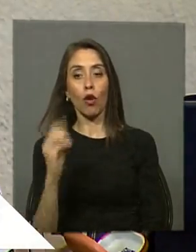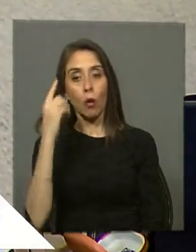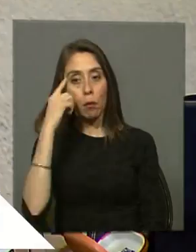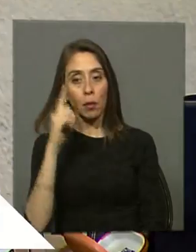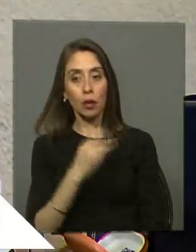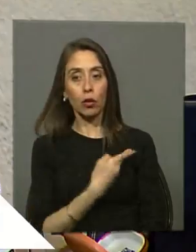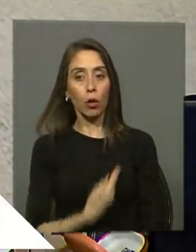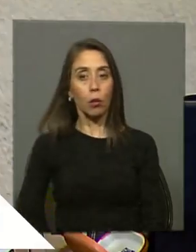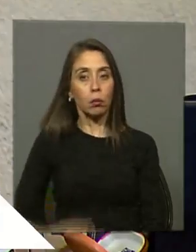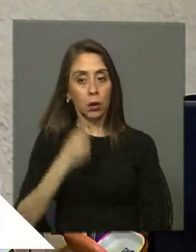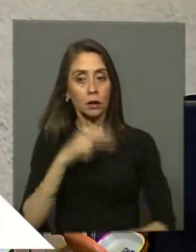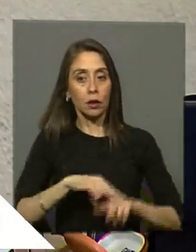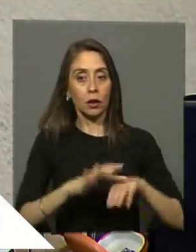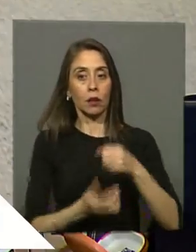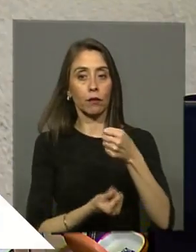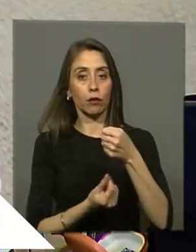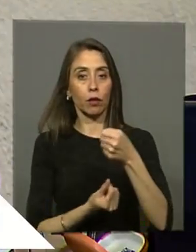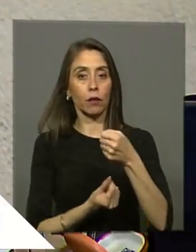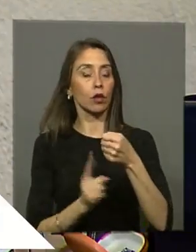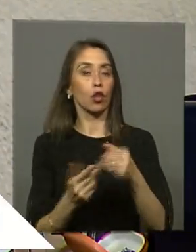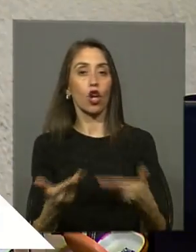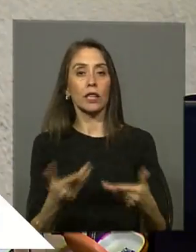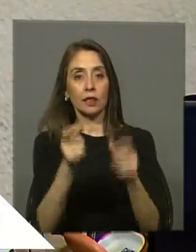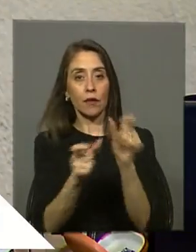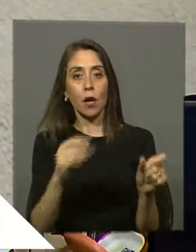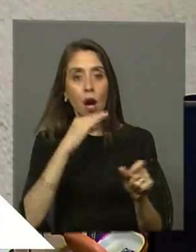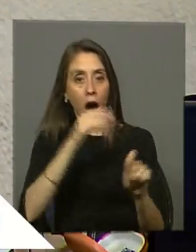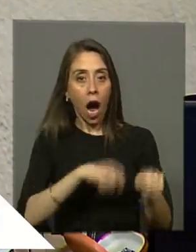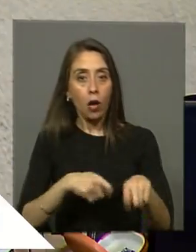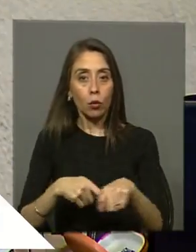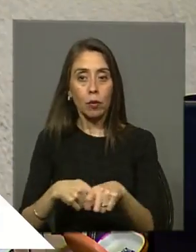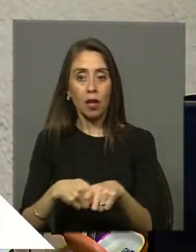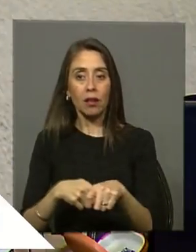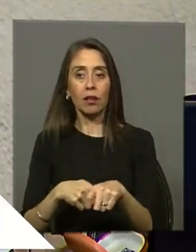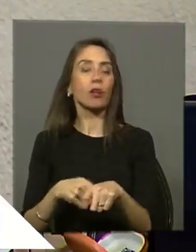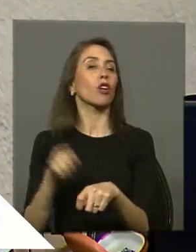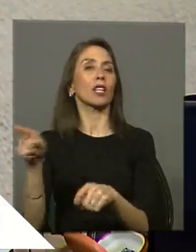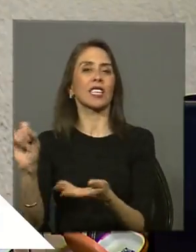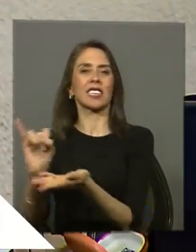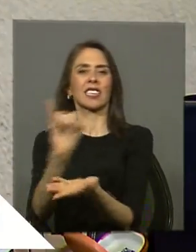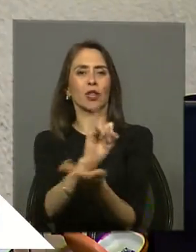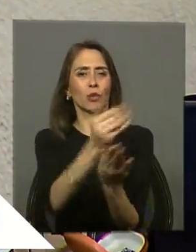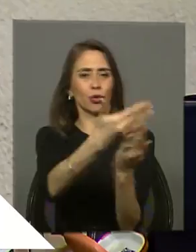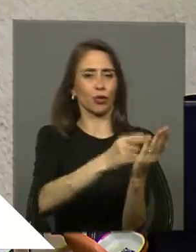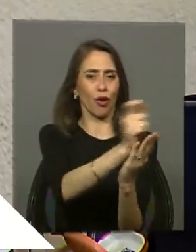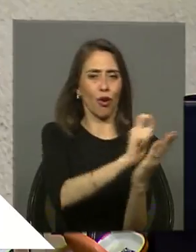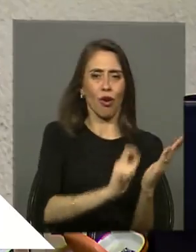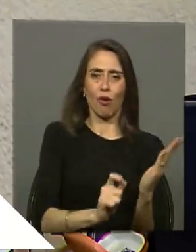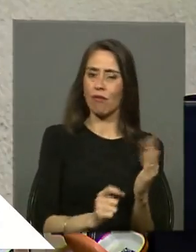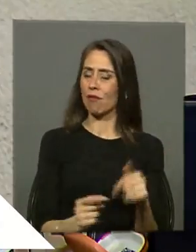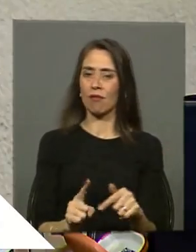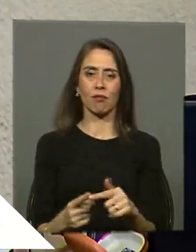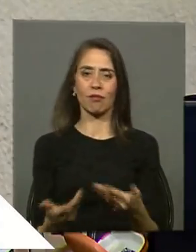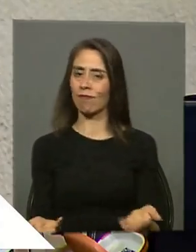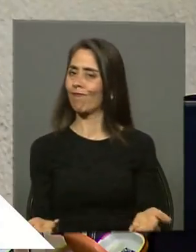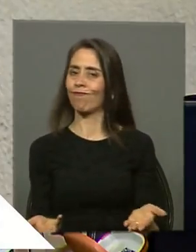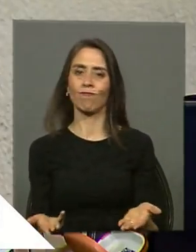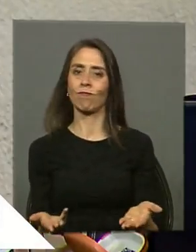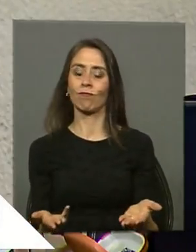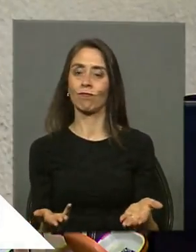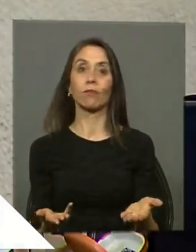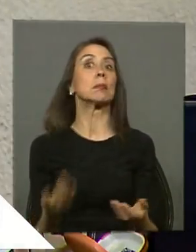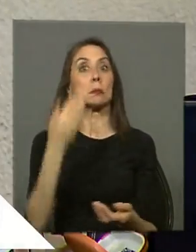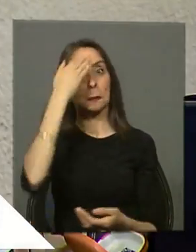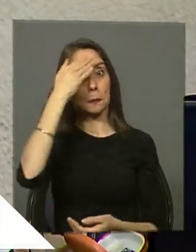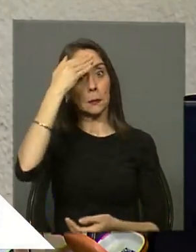presidente estos recursos no les sirven a los agricultores con los instrumentos que estas instituciones tienen entonces la preocupación y